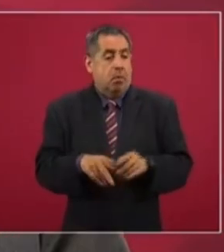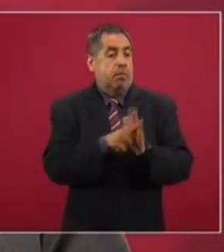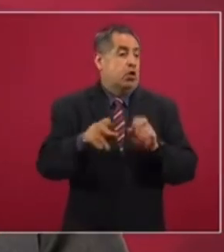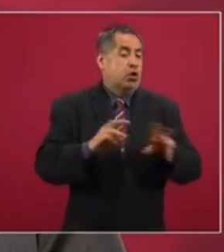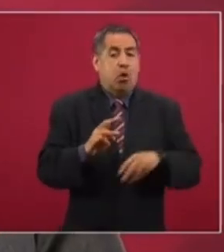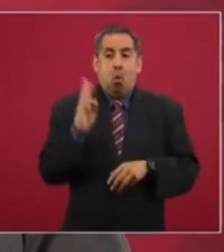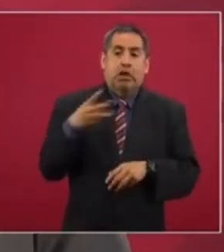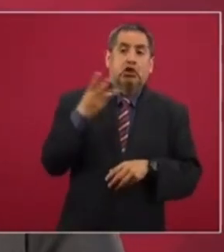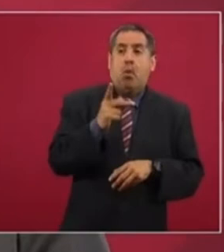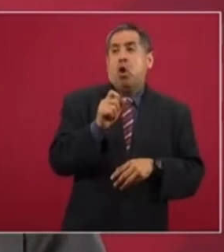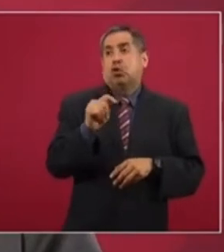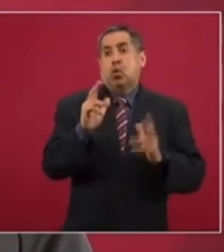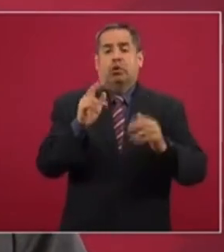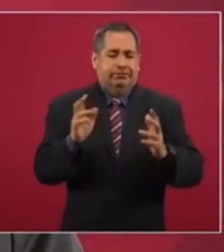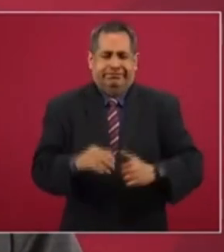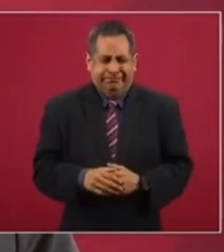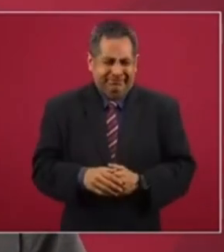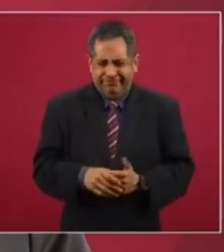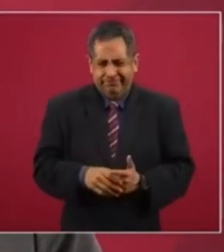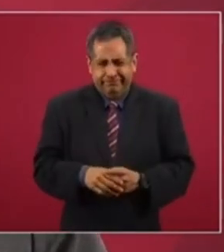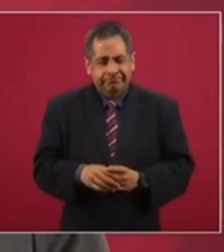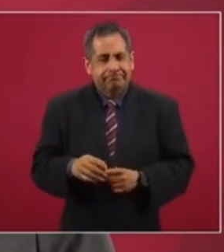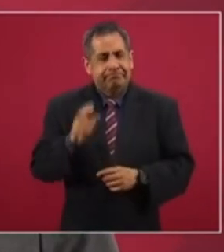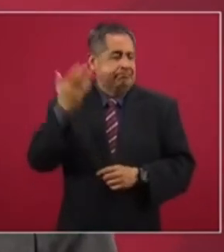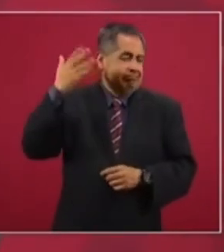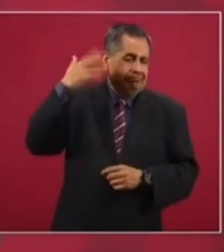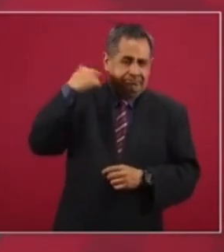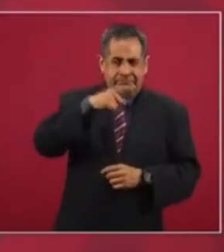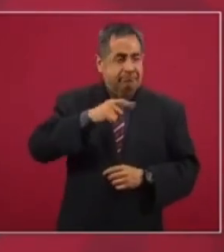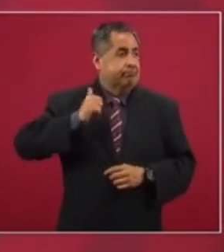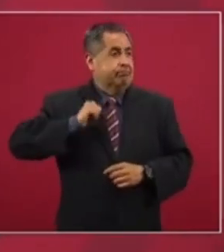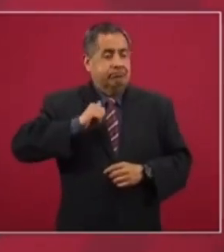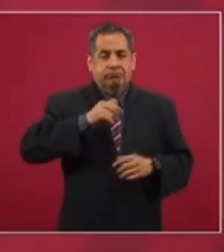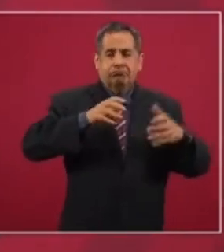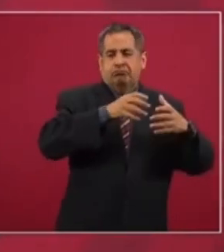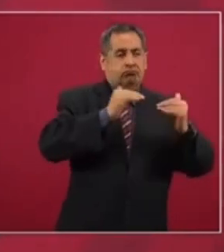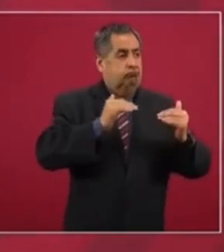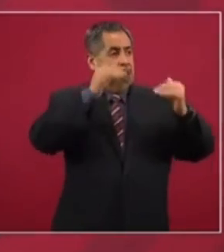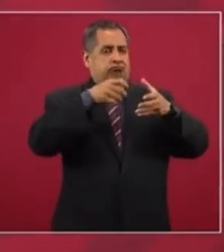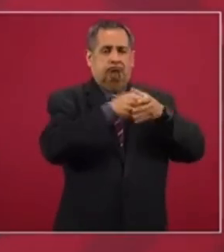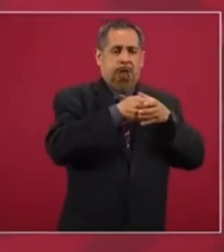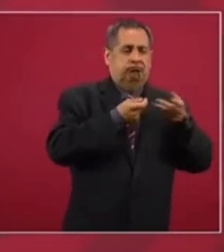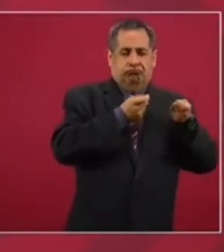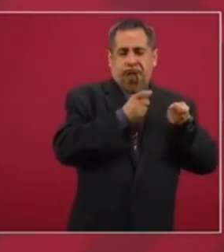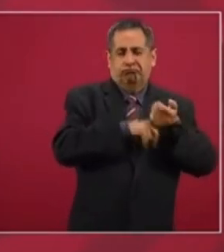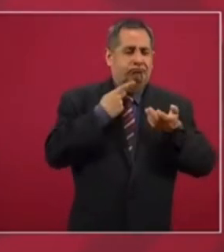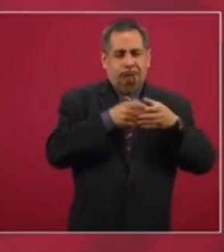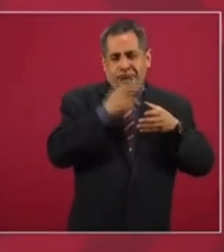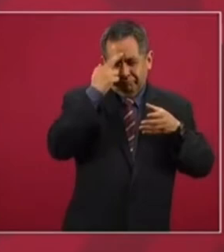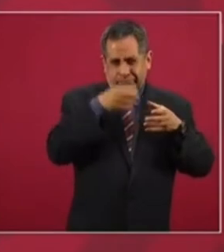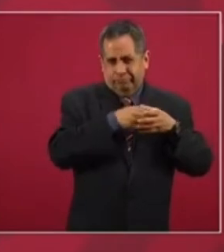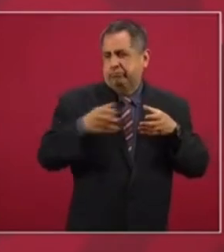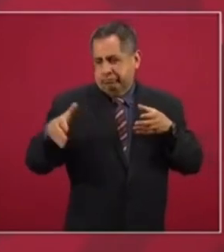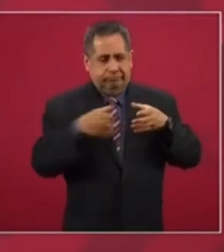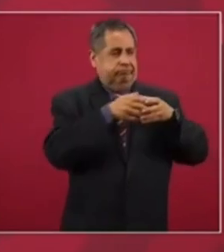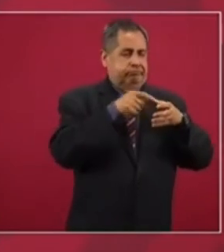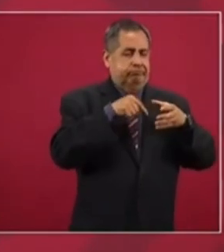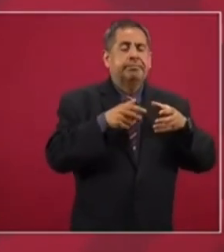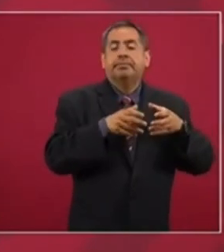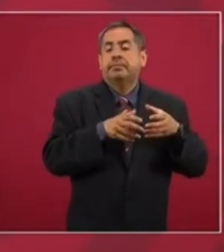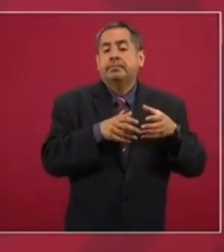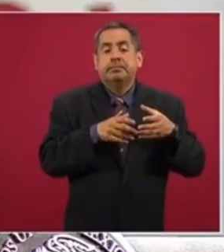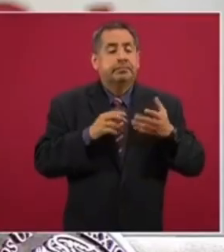Post. Antes, cuando la política la hacían los de arriba, cuando la política era asunto nada más de las minorías,